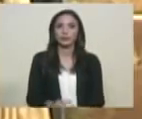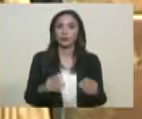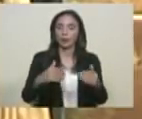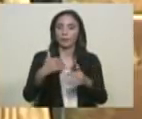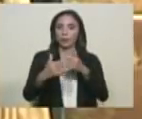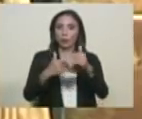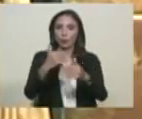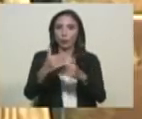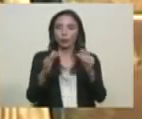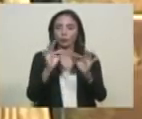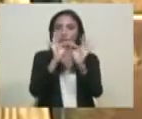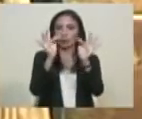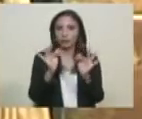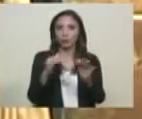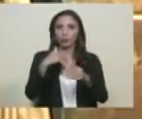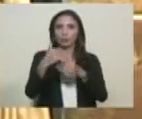vaya